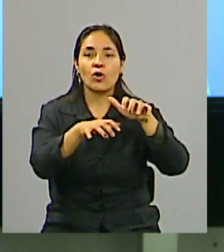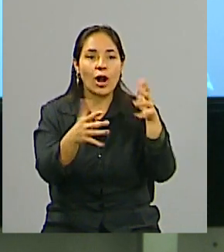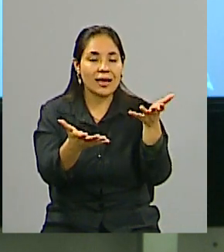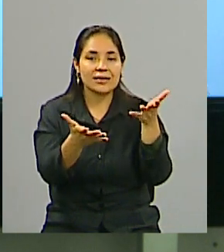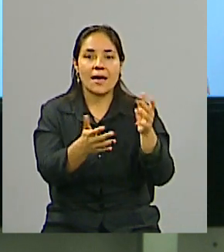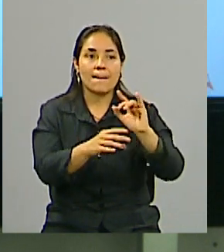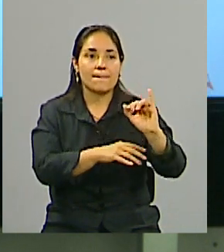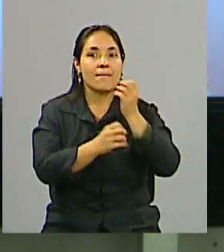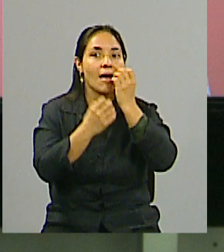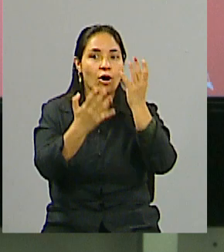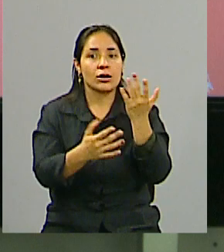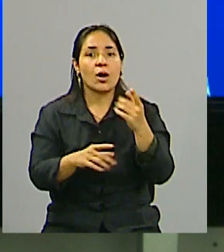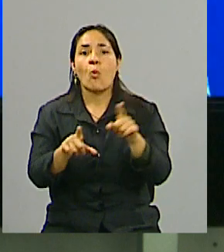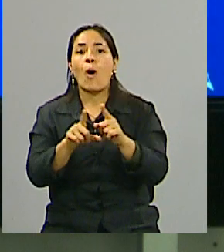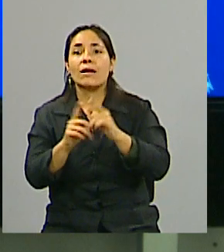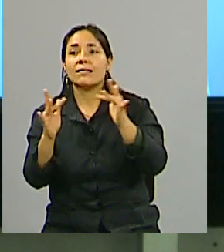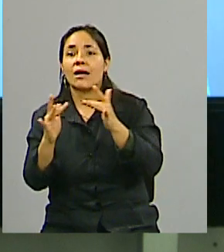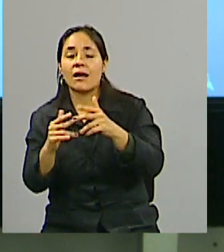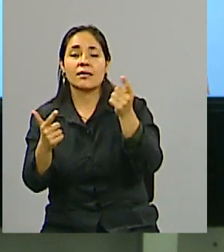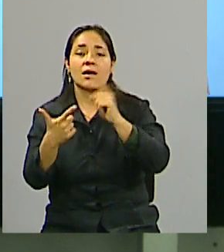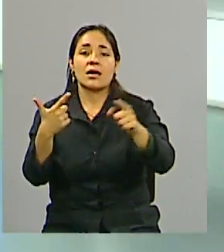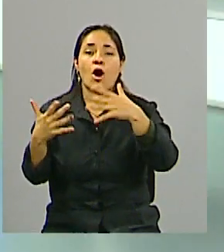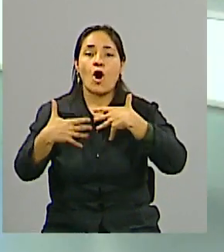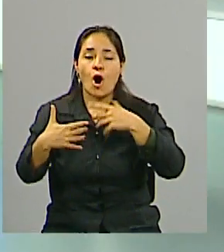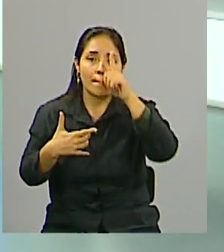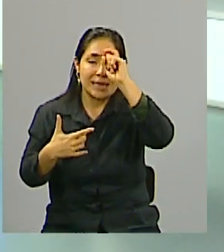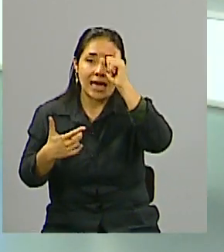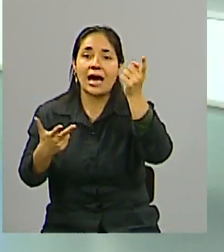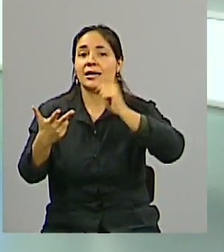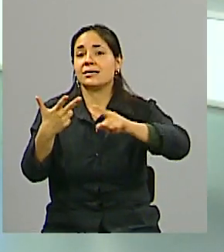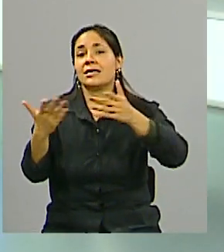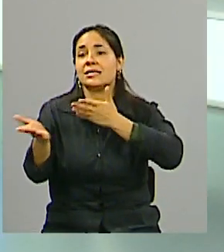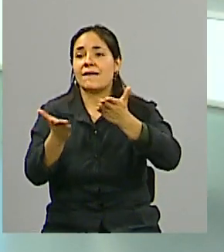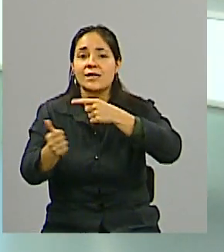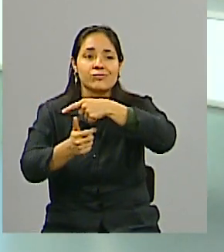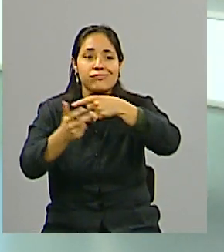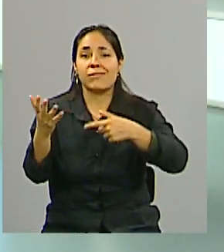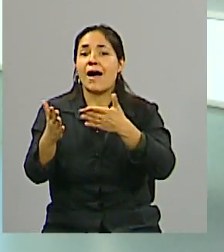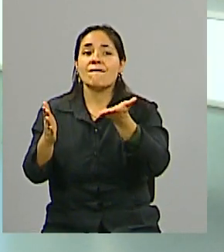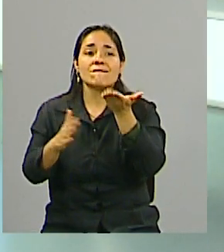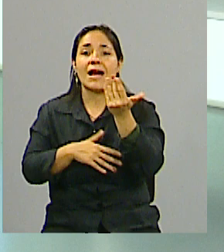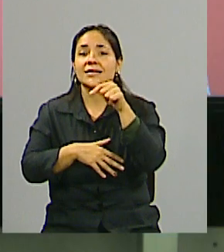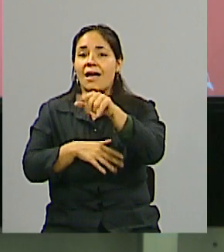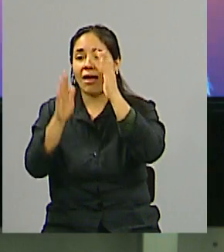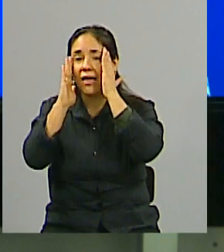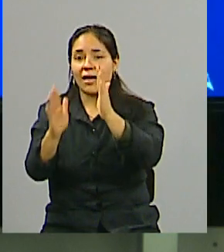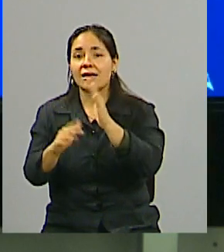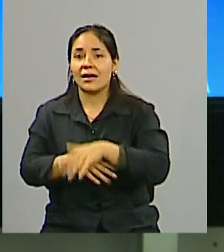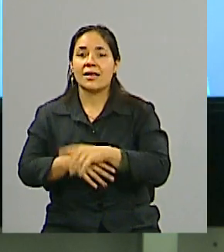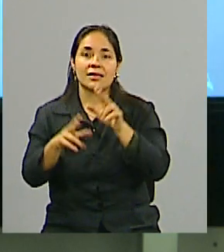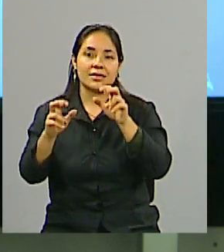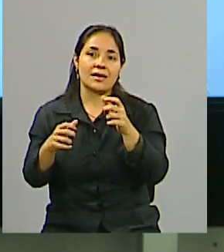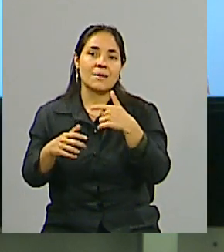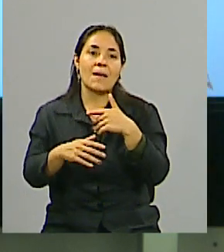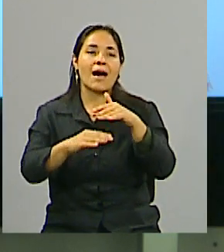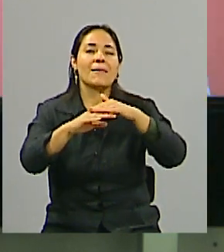qué internet? Bueno, hay muchas cosas que deberían pensarse más allá de cuestiones superfluas,